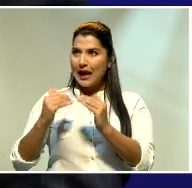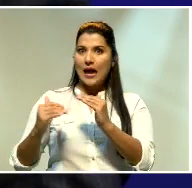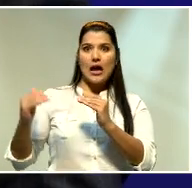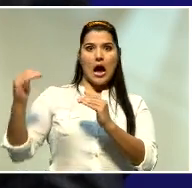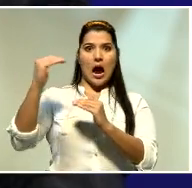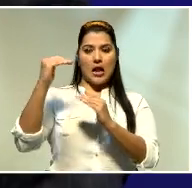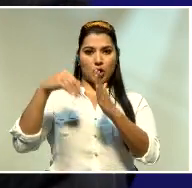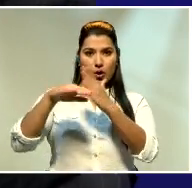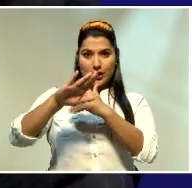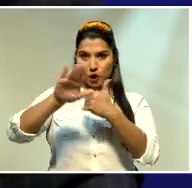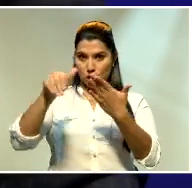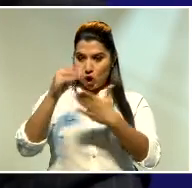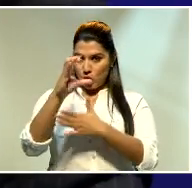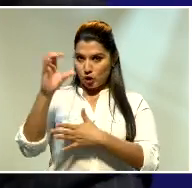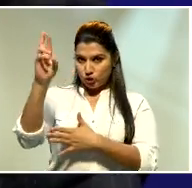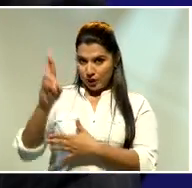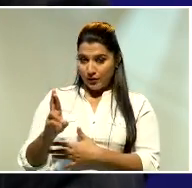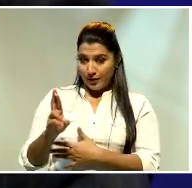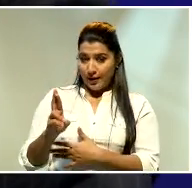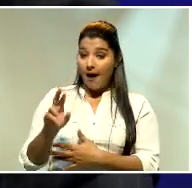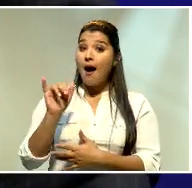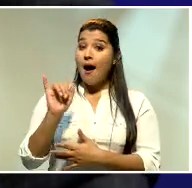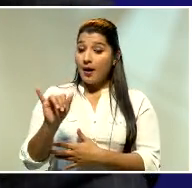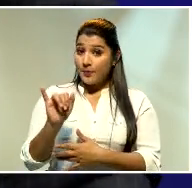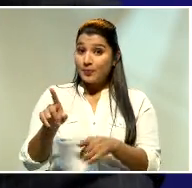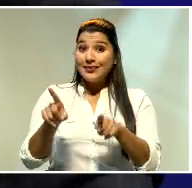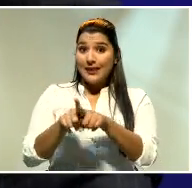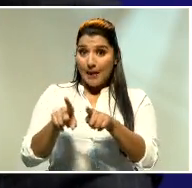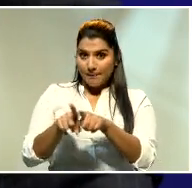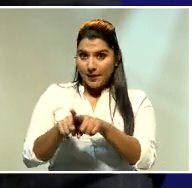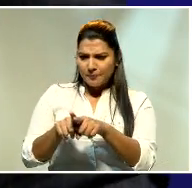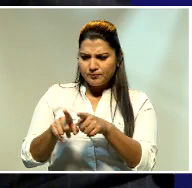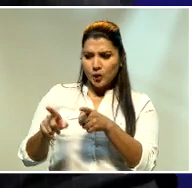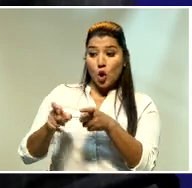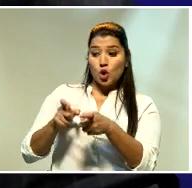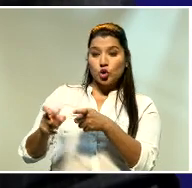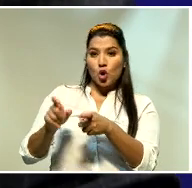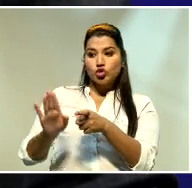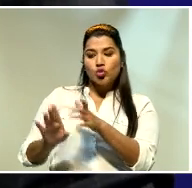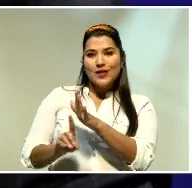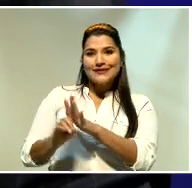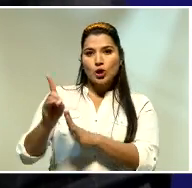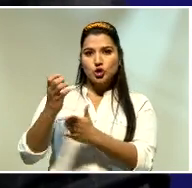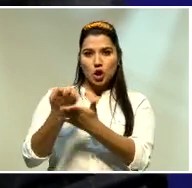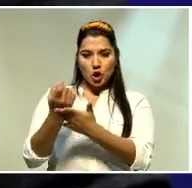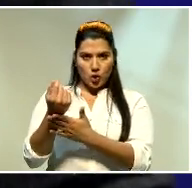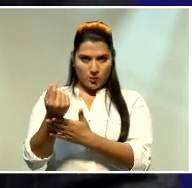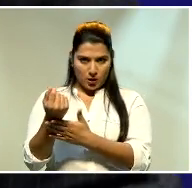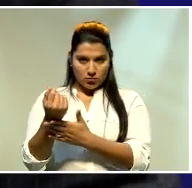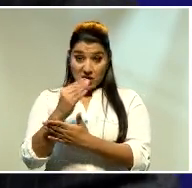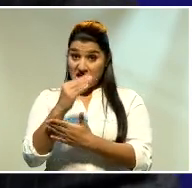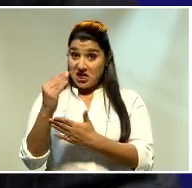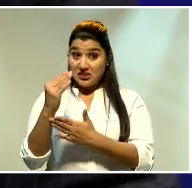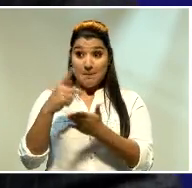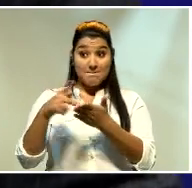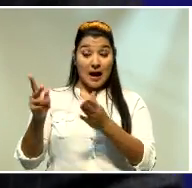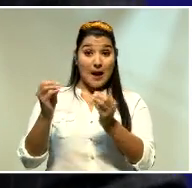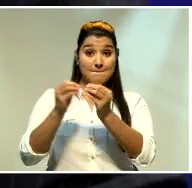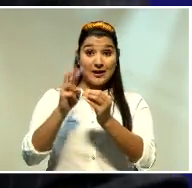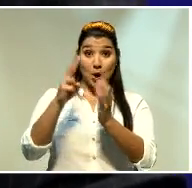Costa Rica. Ahí fue donde también se moderó cómo crecen y a salarios superiores de los 2 millones se le cobró